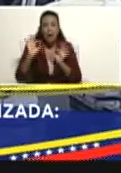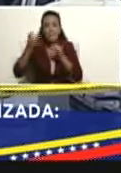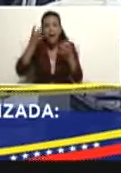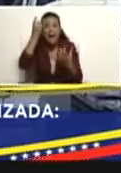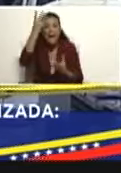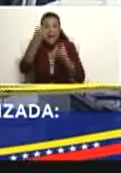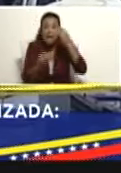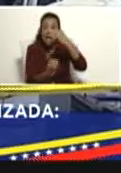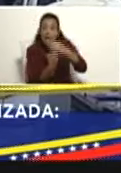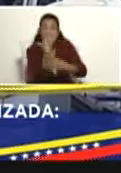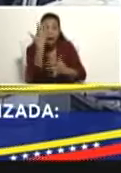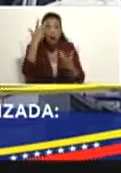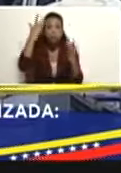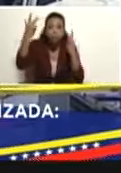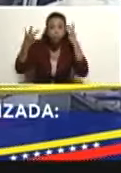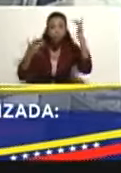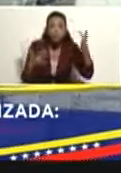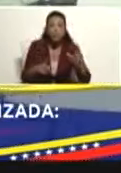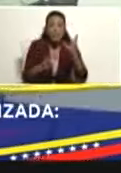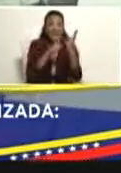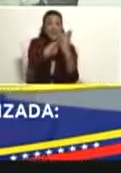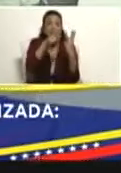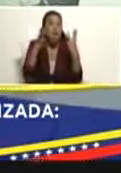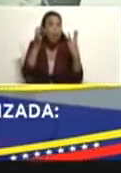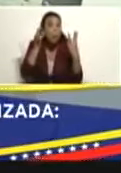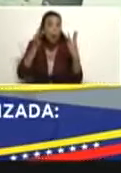Acá nos encontramos acompañados de 3 grandes mujeres y